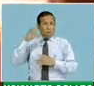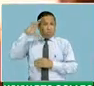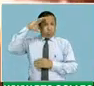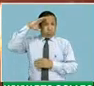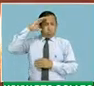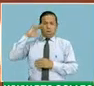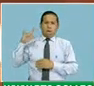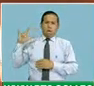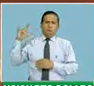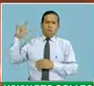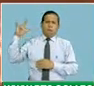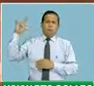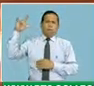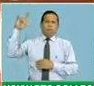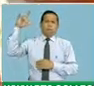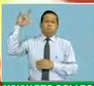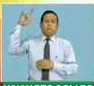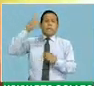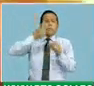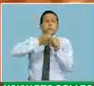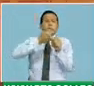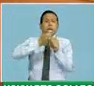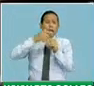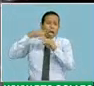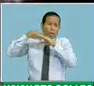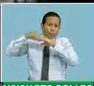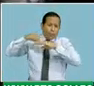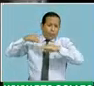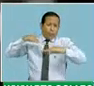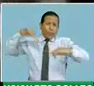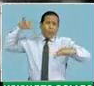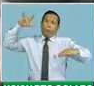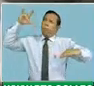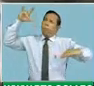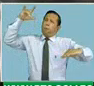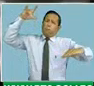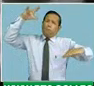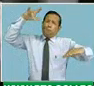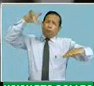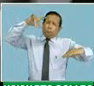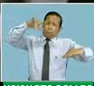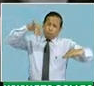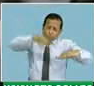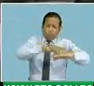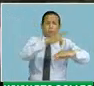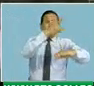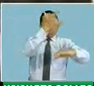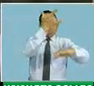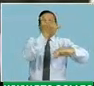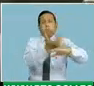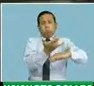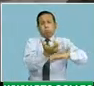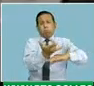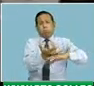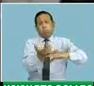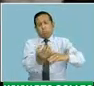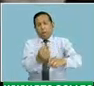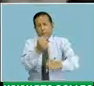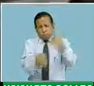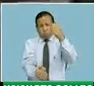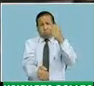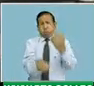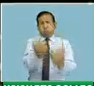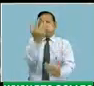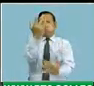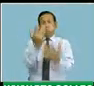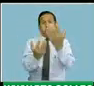La nave se estrelló cerca de una autopista, a 2 kilómetros del aeropuerto militar de Shugev. Según información preliminar, algunas personas